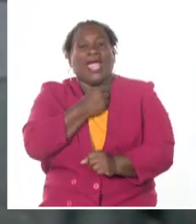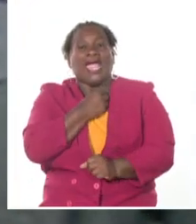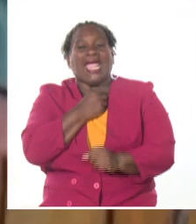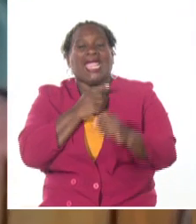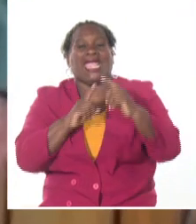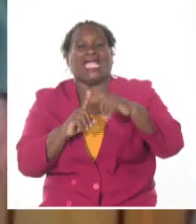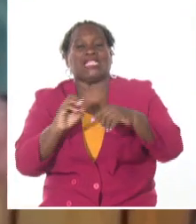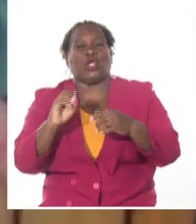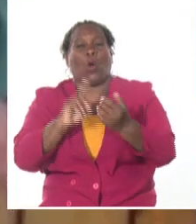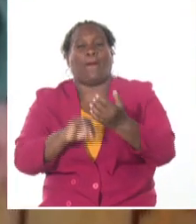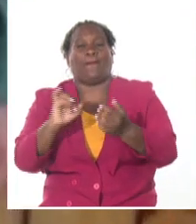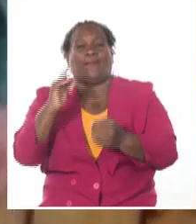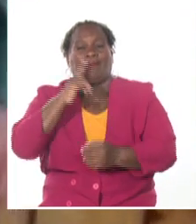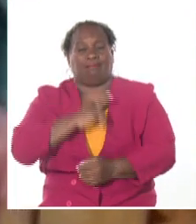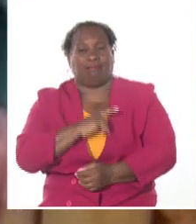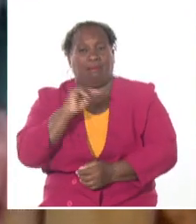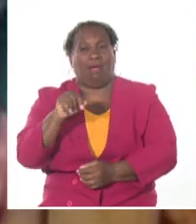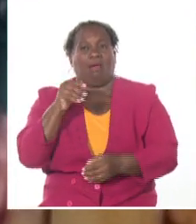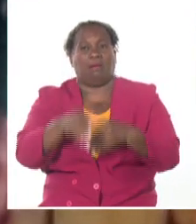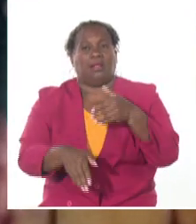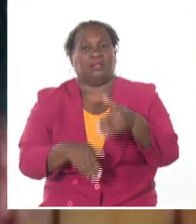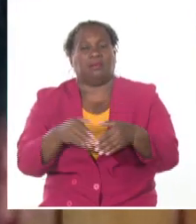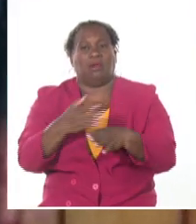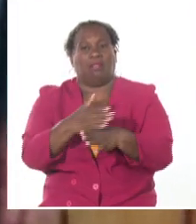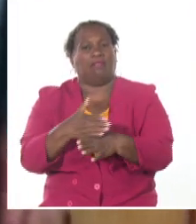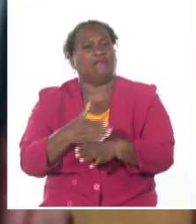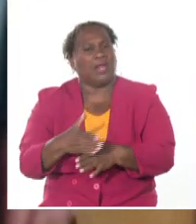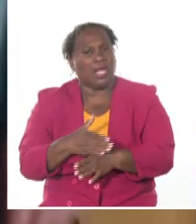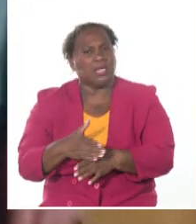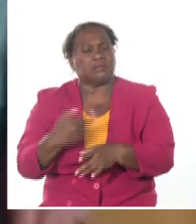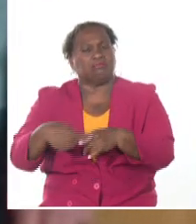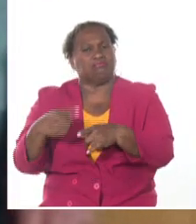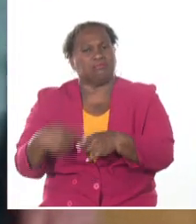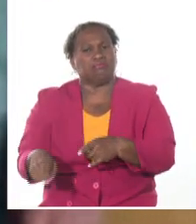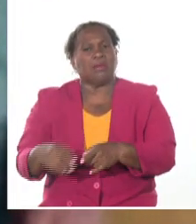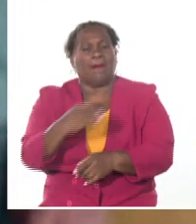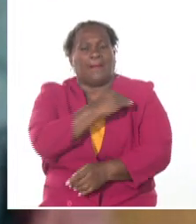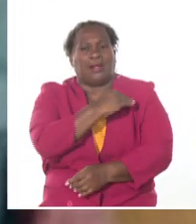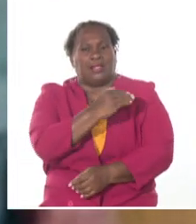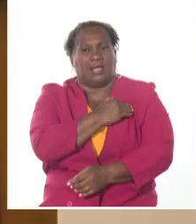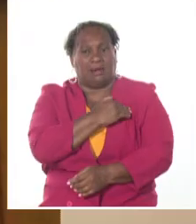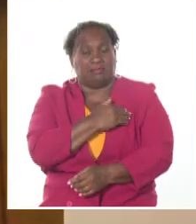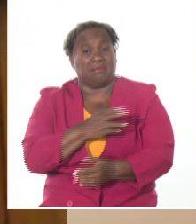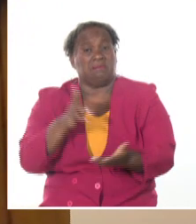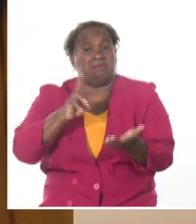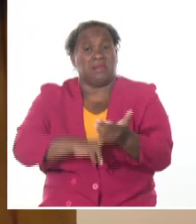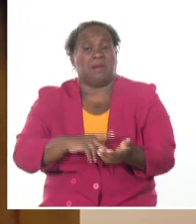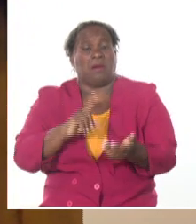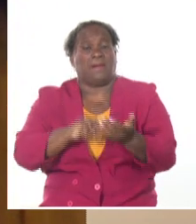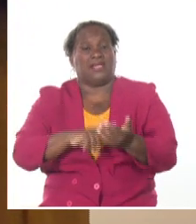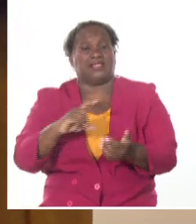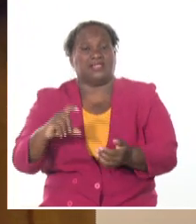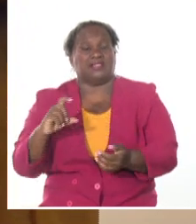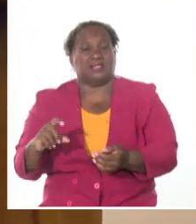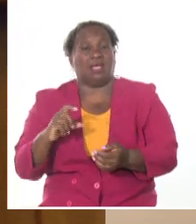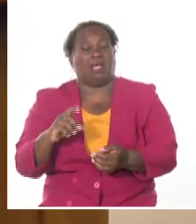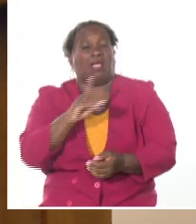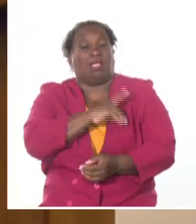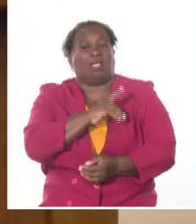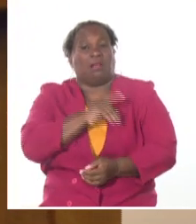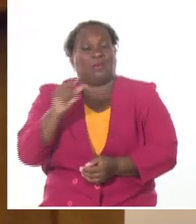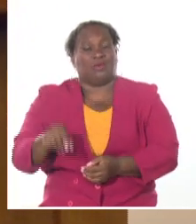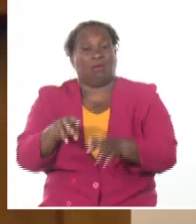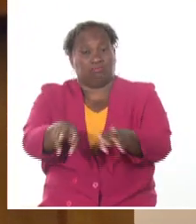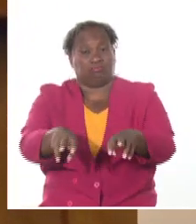participó directamente en diferentes operaciones militares militante del partido comunista de Cuba fue diputado a la asamblea nacional del poder